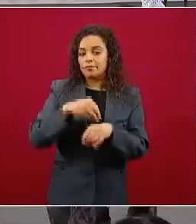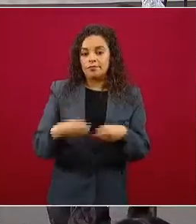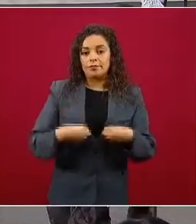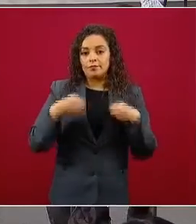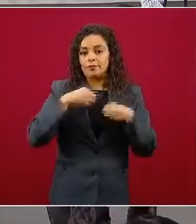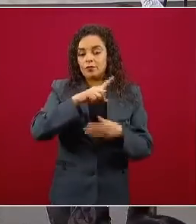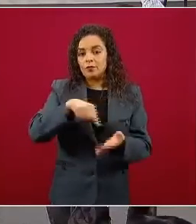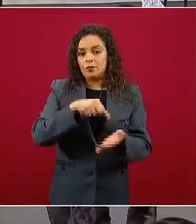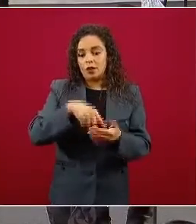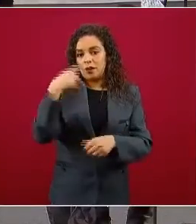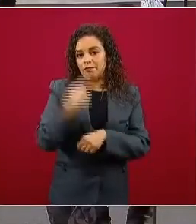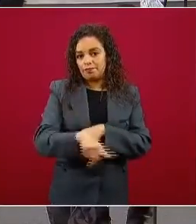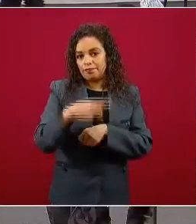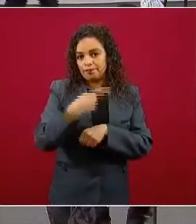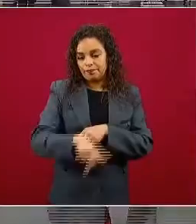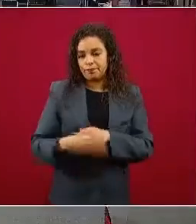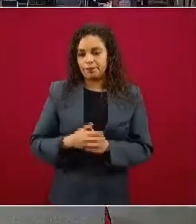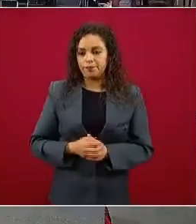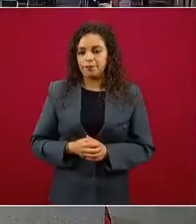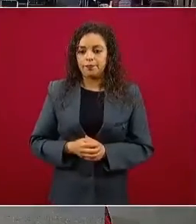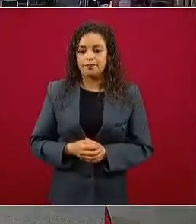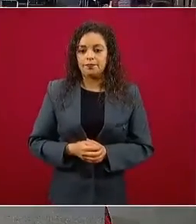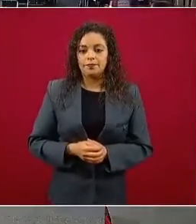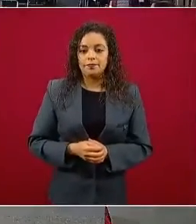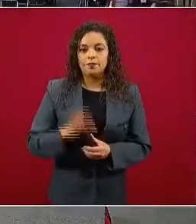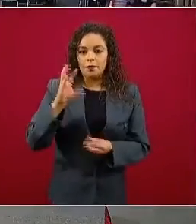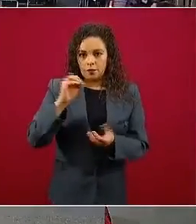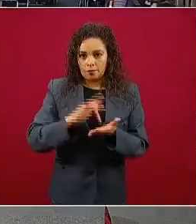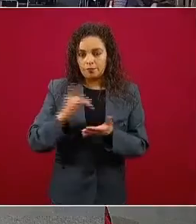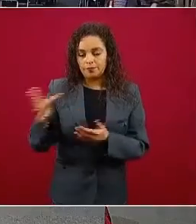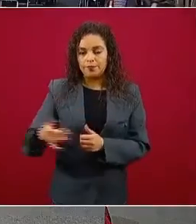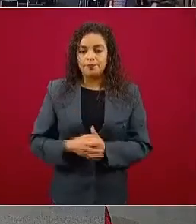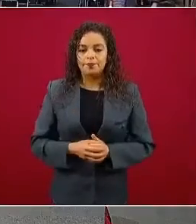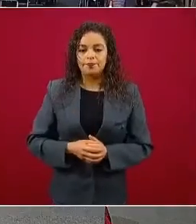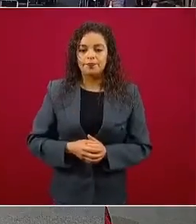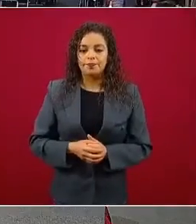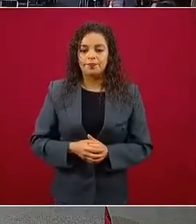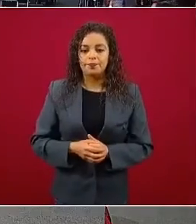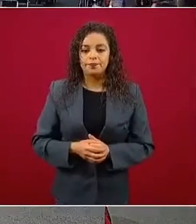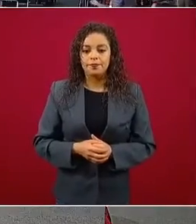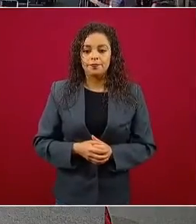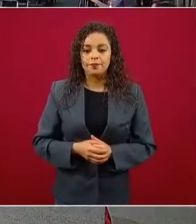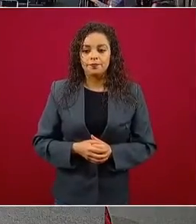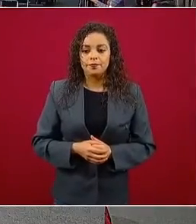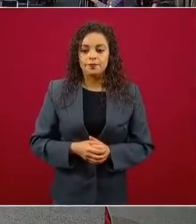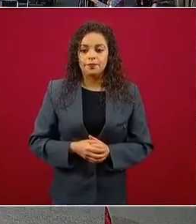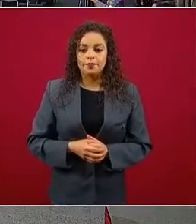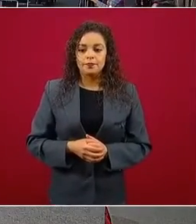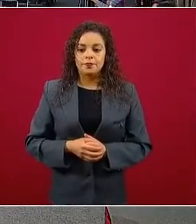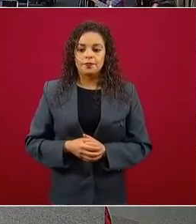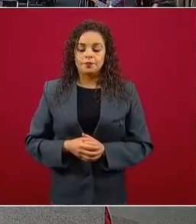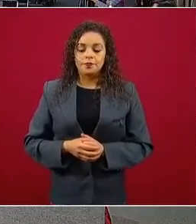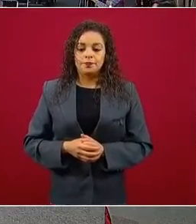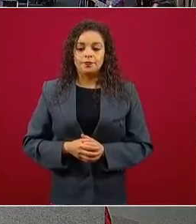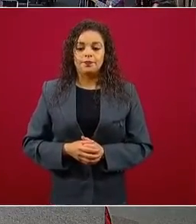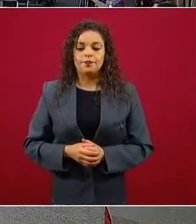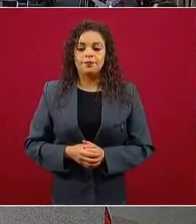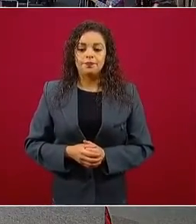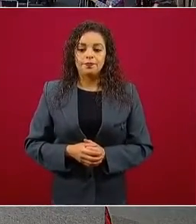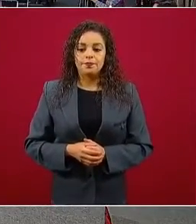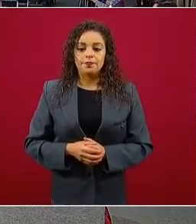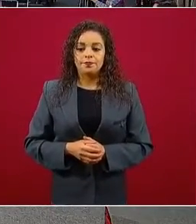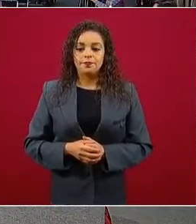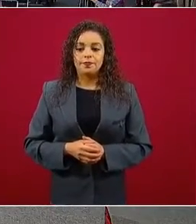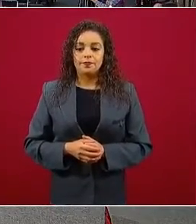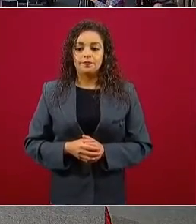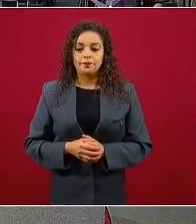Gracias. A usted. Bueno, pues a ver, tú, me